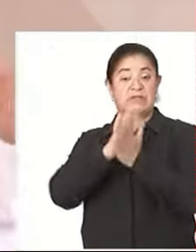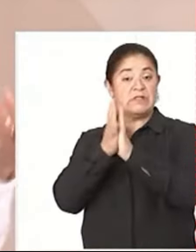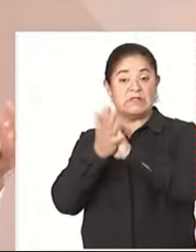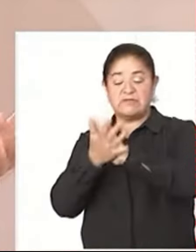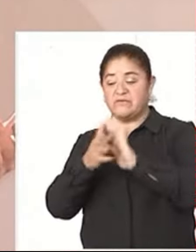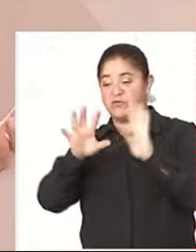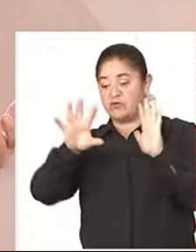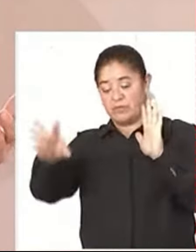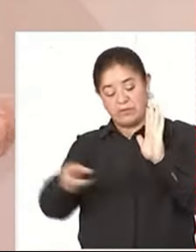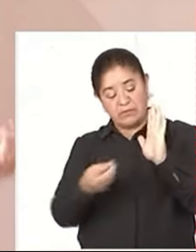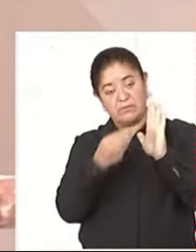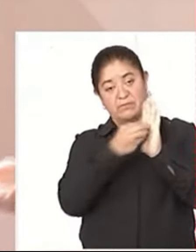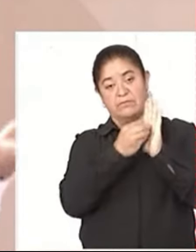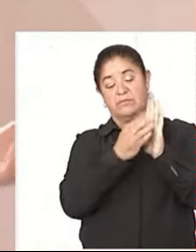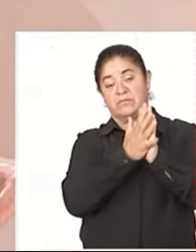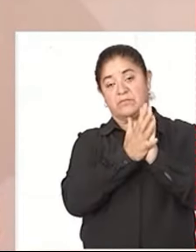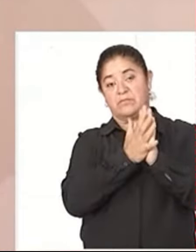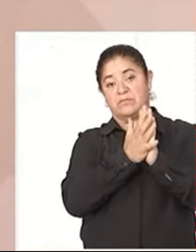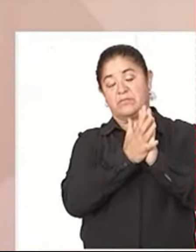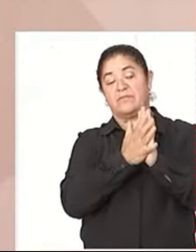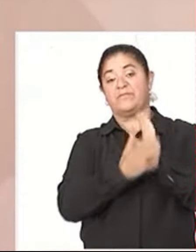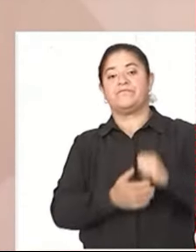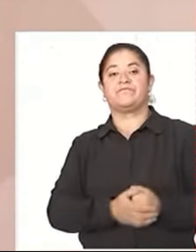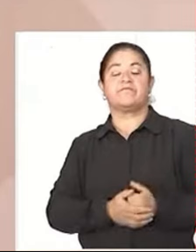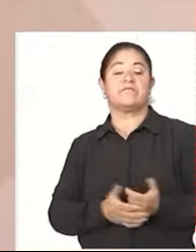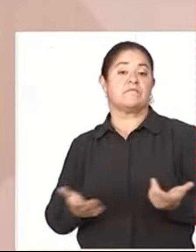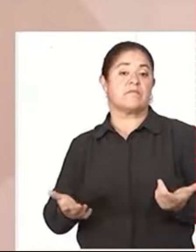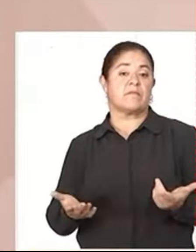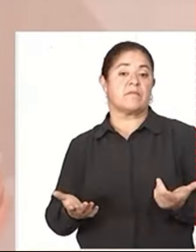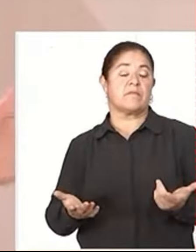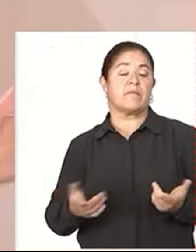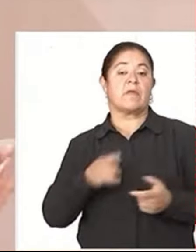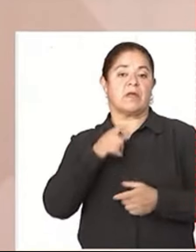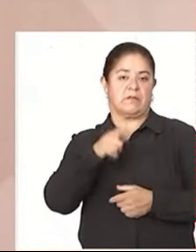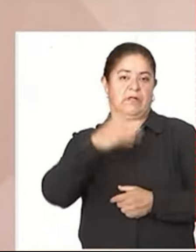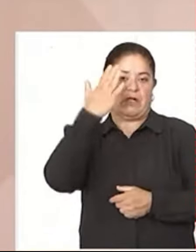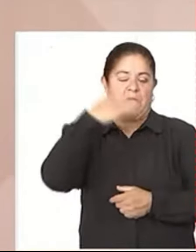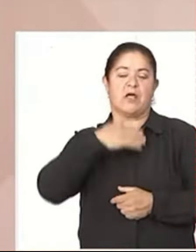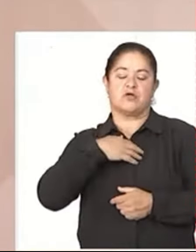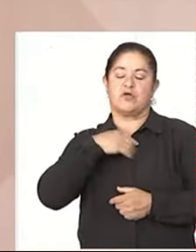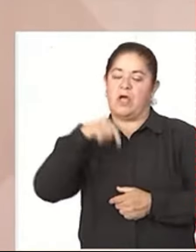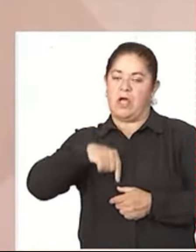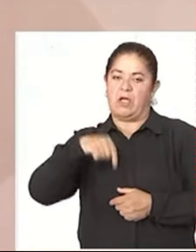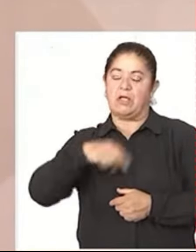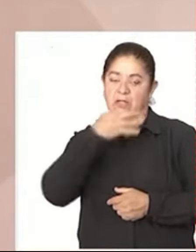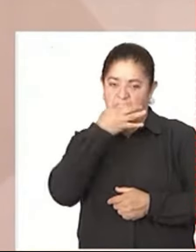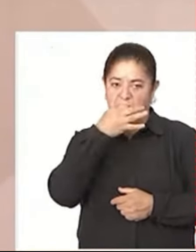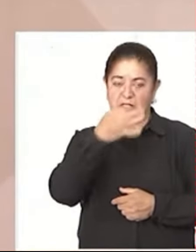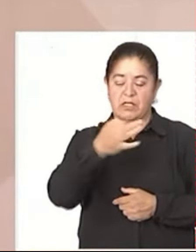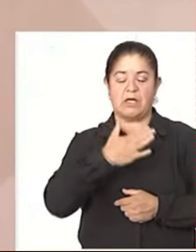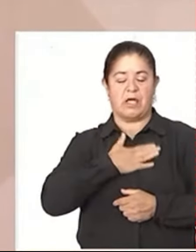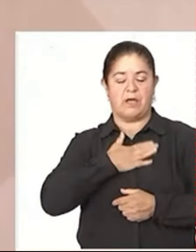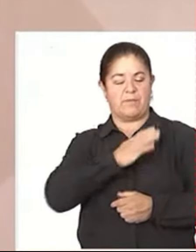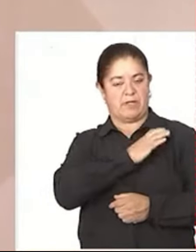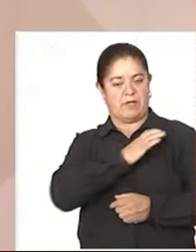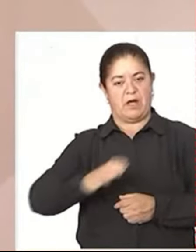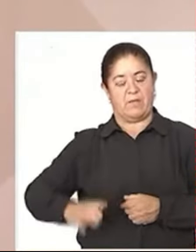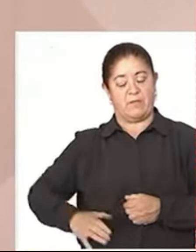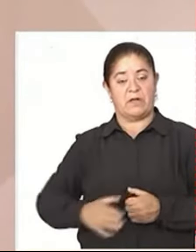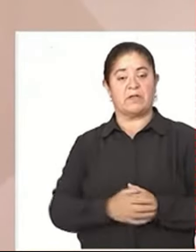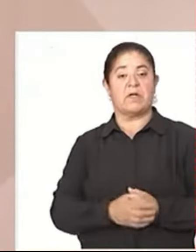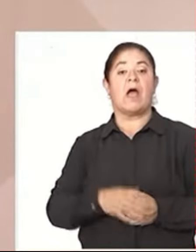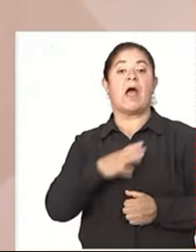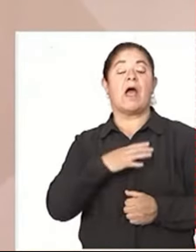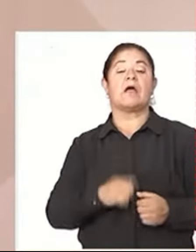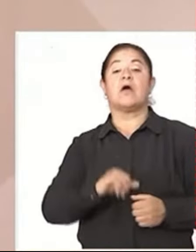además ya lo saben porque lo dije aquí en tlaxcala y en todo el país en la campaña va a haber